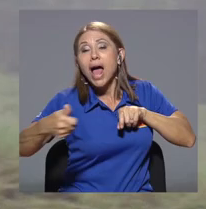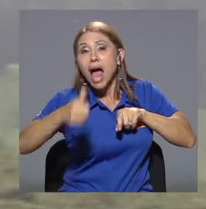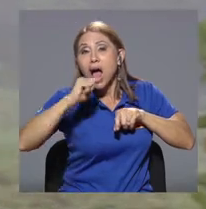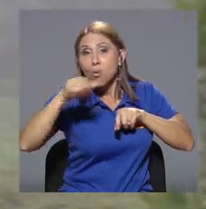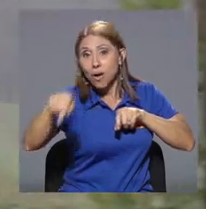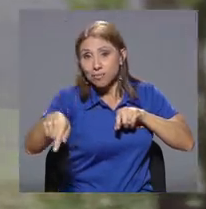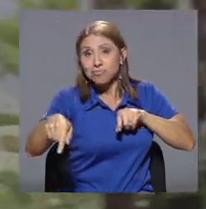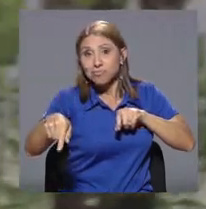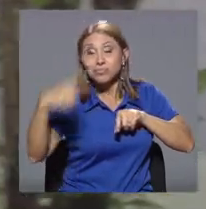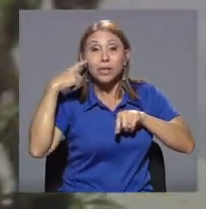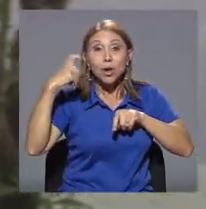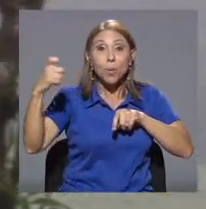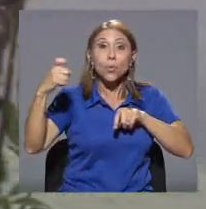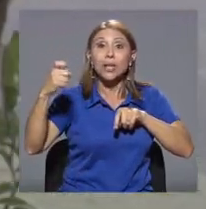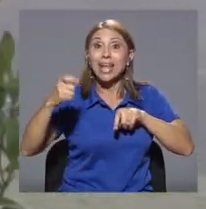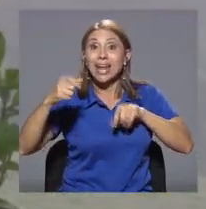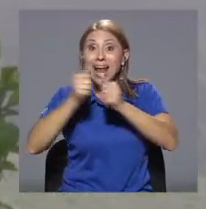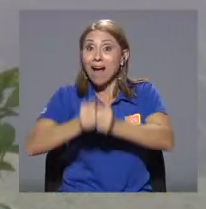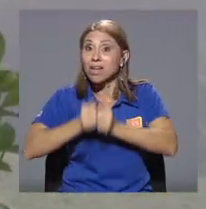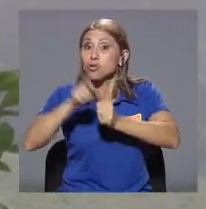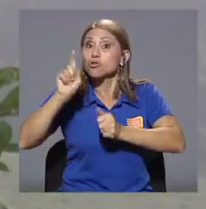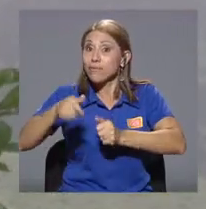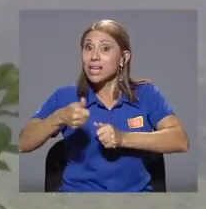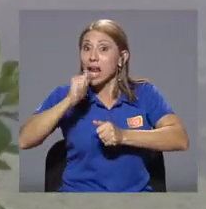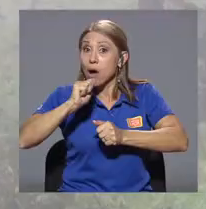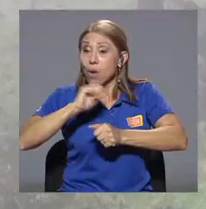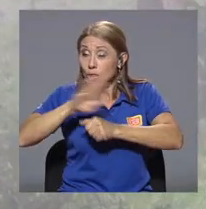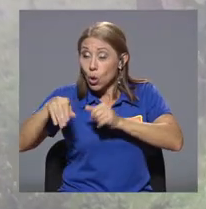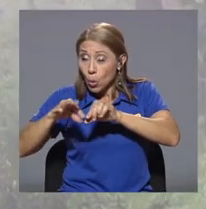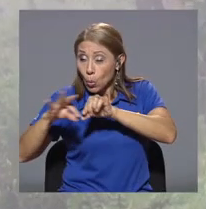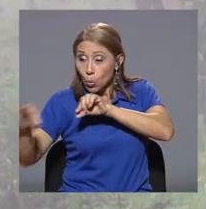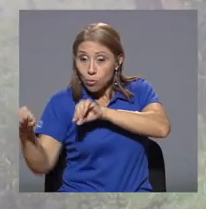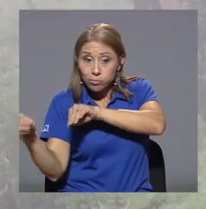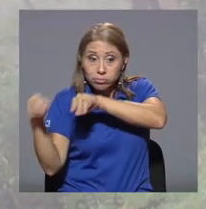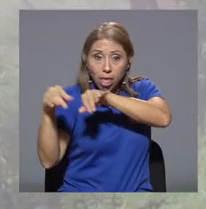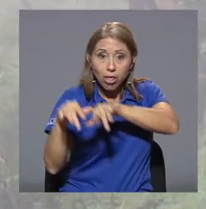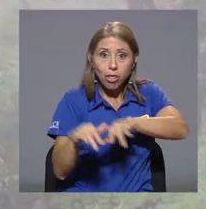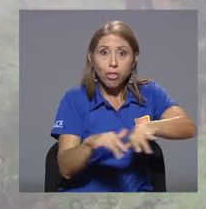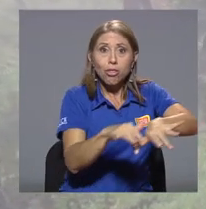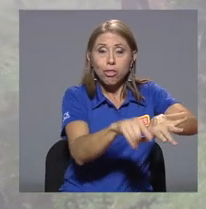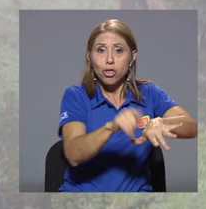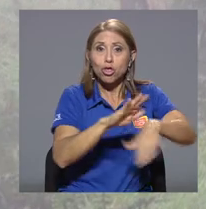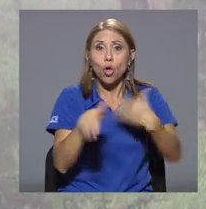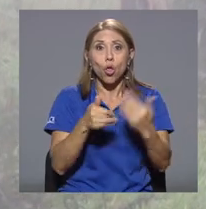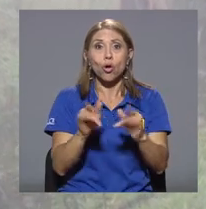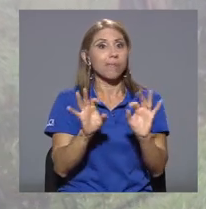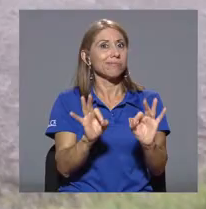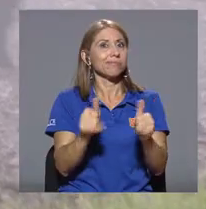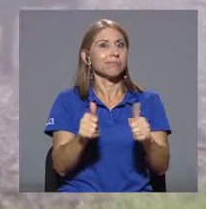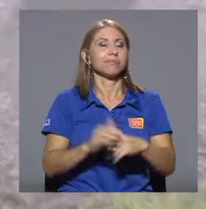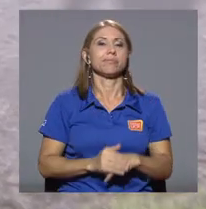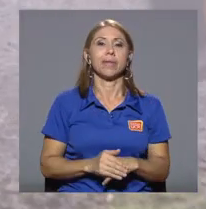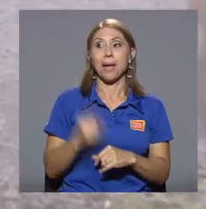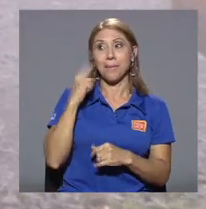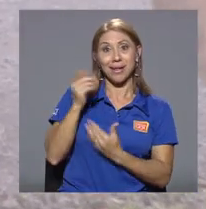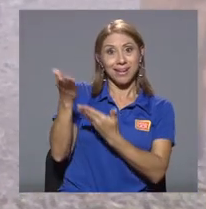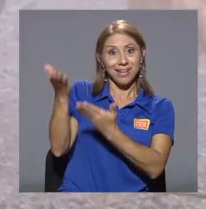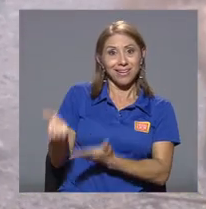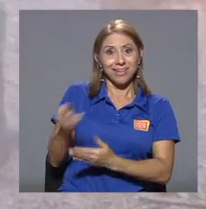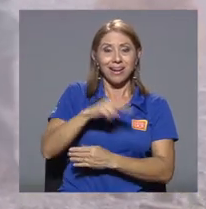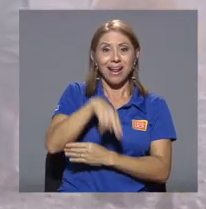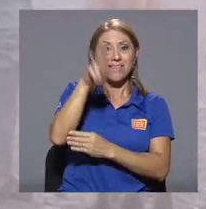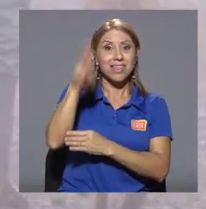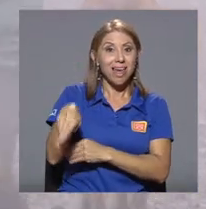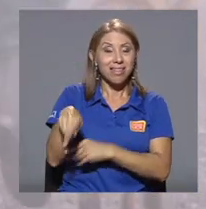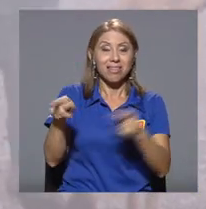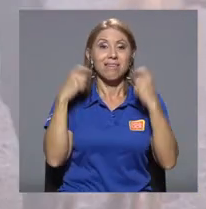aguas. Porque los caballos tienen que tener agua en los porceros, todo hay que revisar, que no se queden sin agua. Para don Álvaro, la Navidad y las festividades